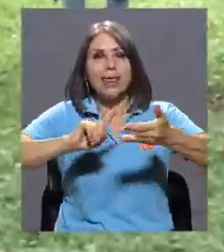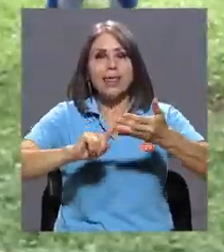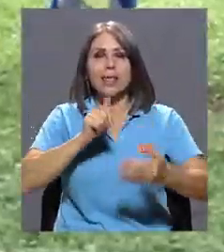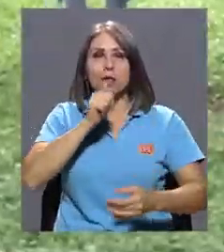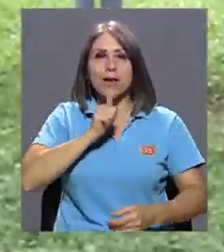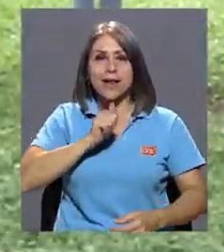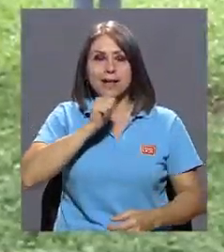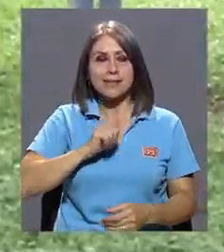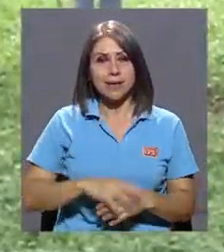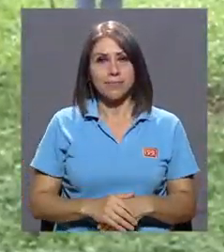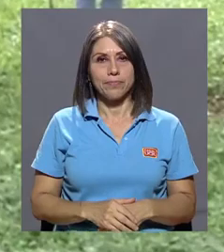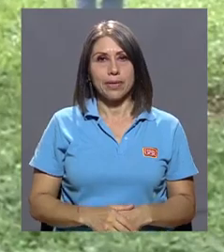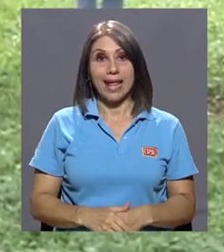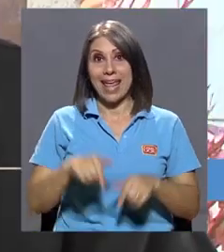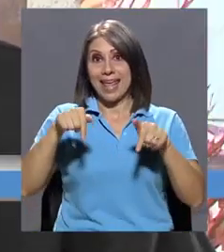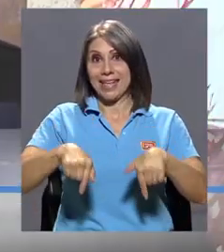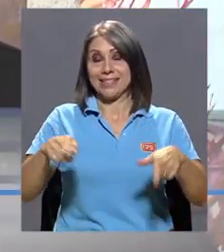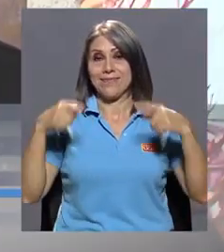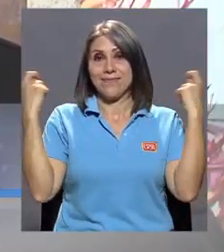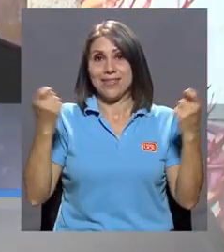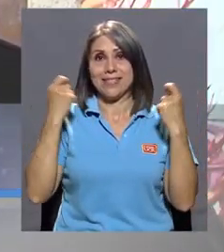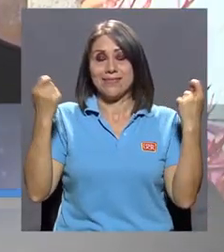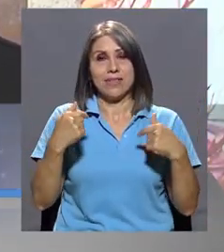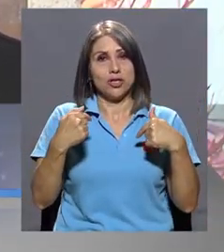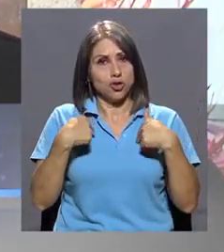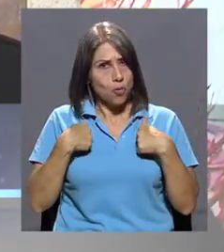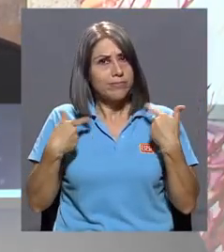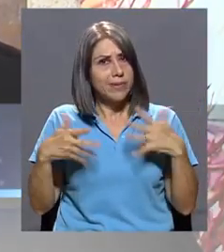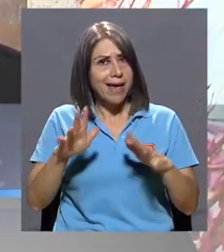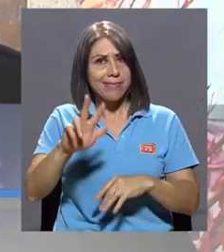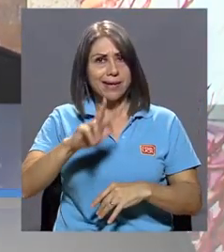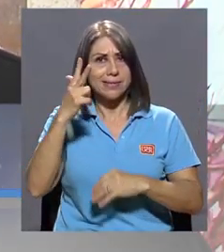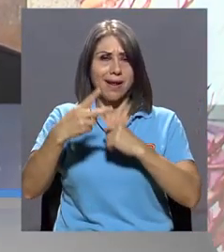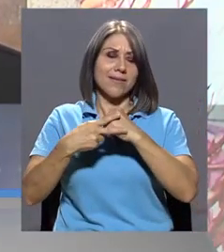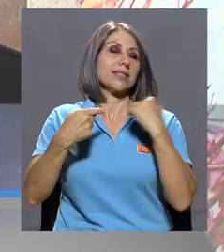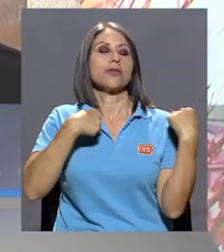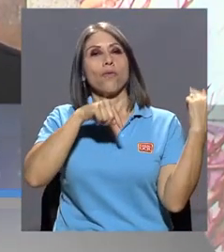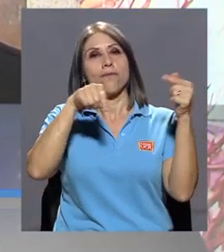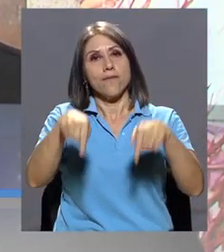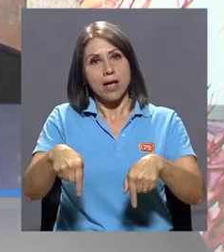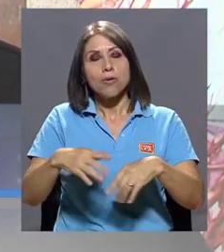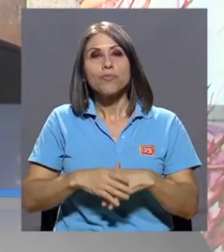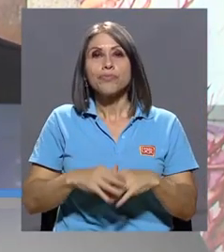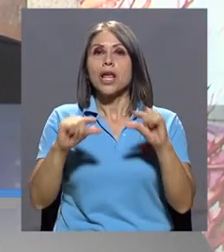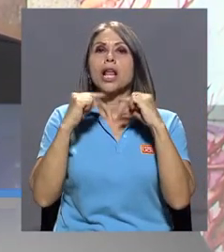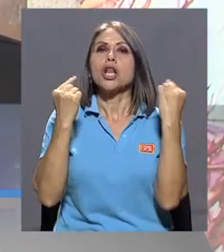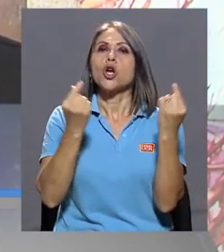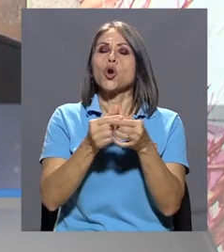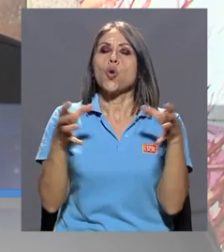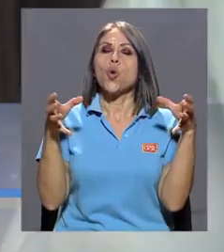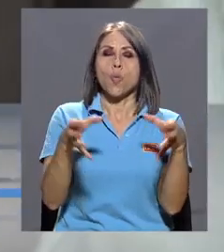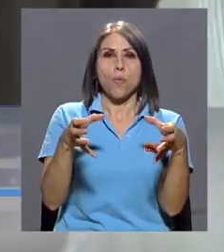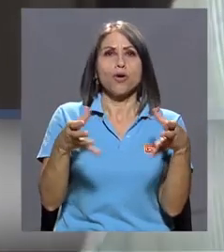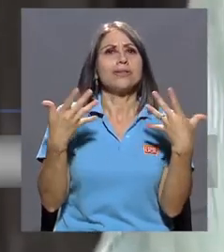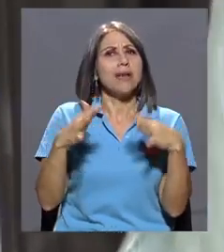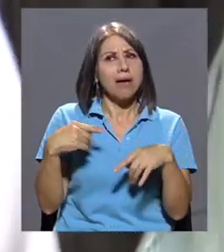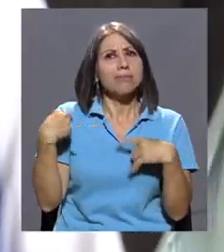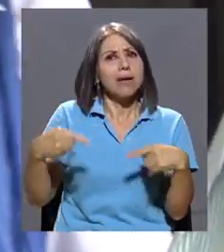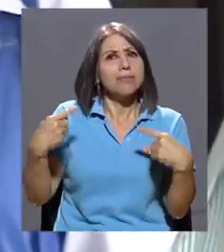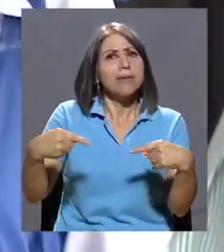tolerancia. Yo en este festival particularmente es la tercera vez que estoy, el grupo como tal creo que ha estado en todas